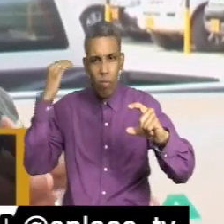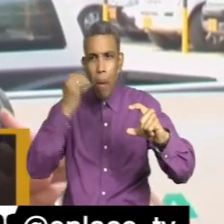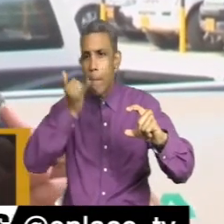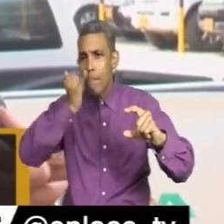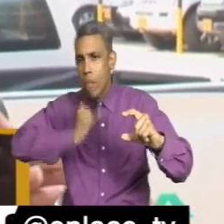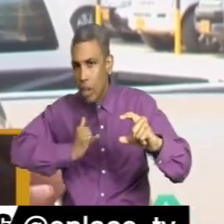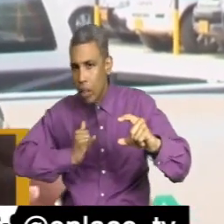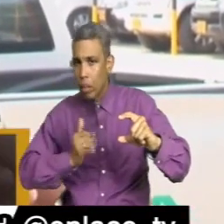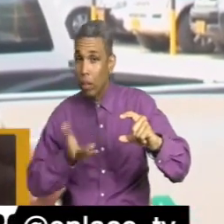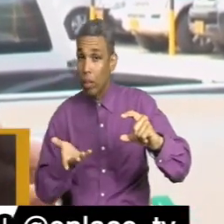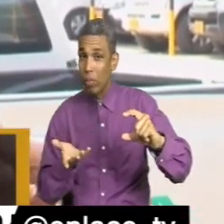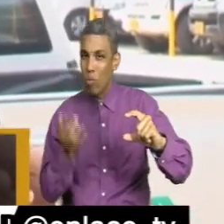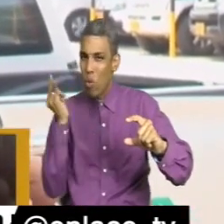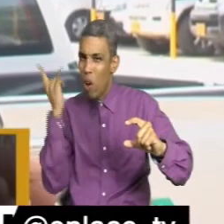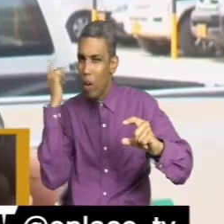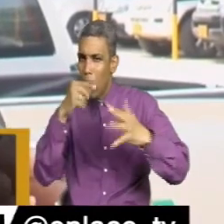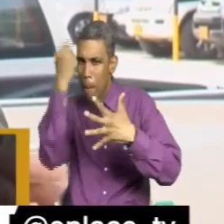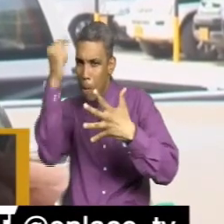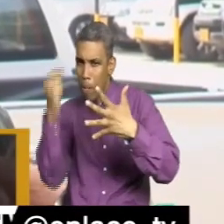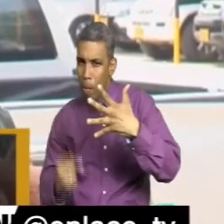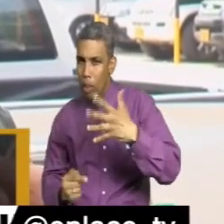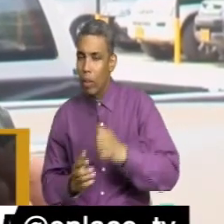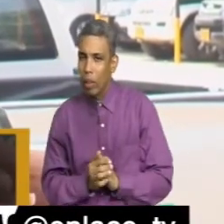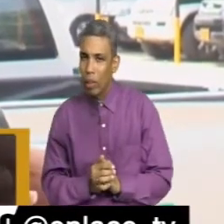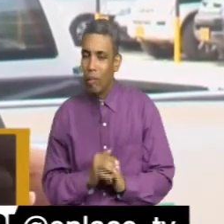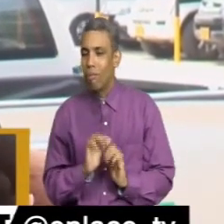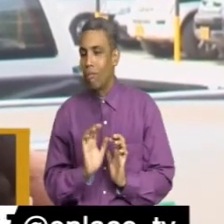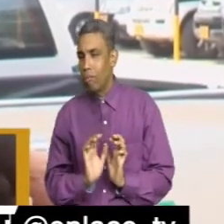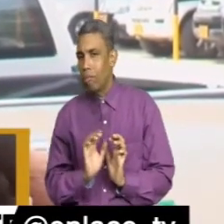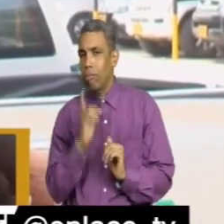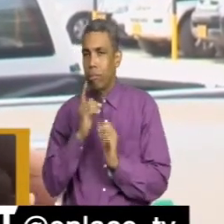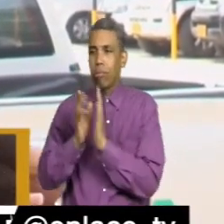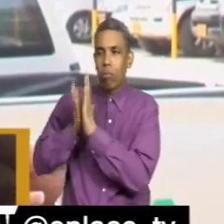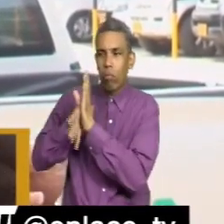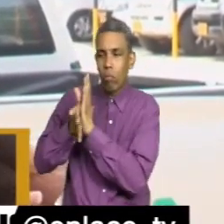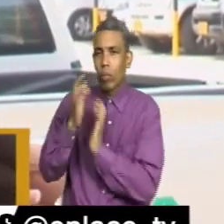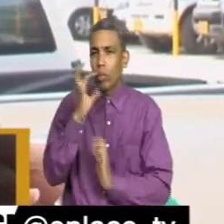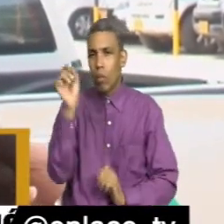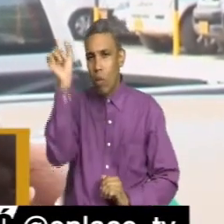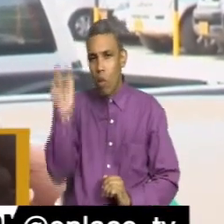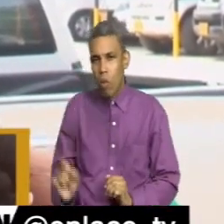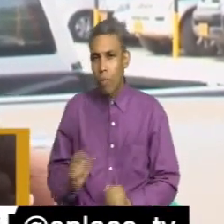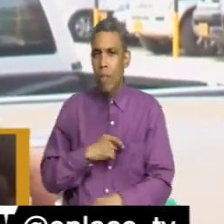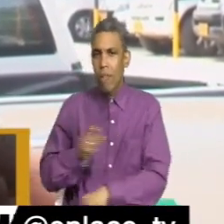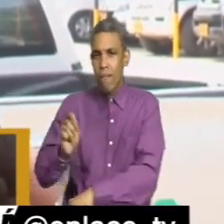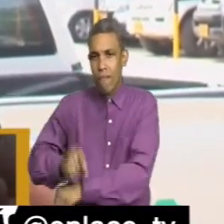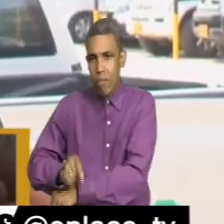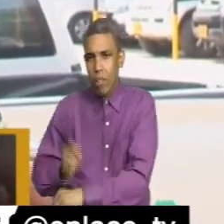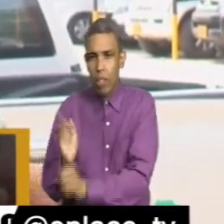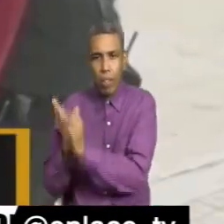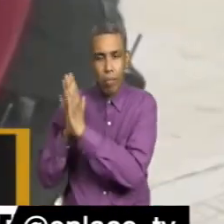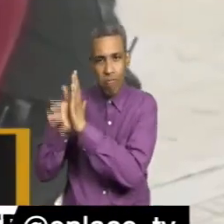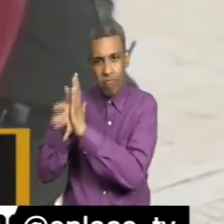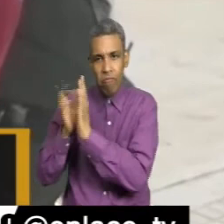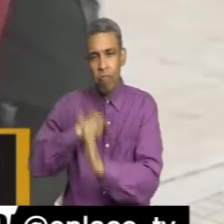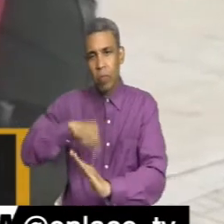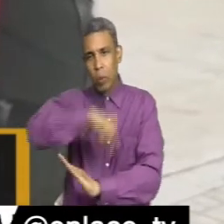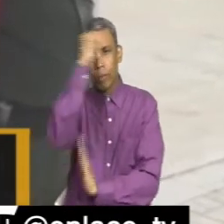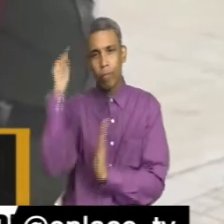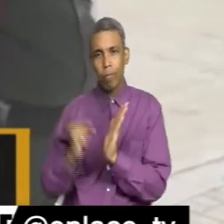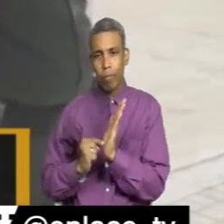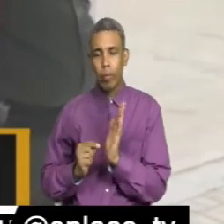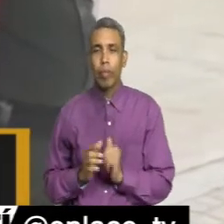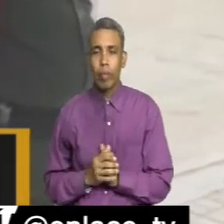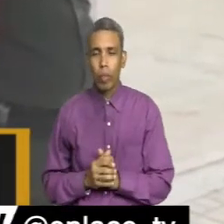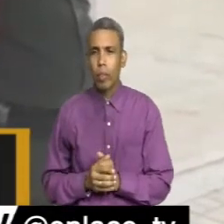tiene para buscar la trazabilidad y poder informar al fiscal acerca de la situación jurídica de esta persona. Las autoridades